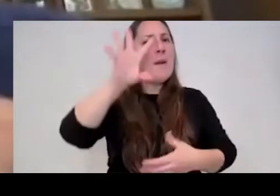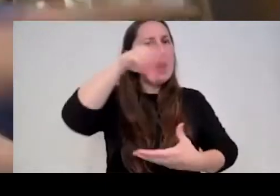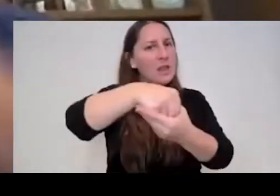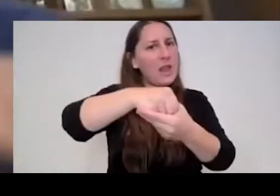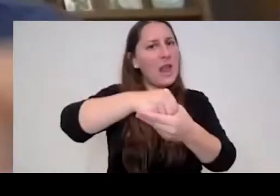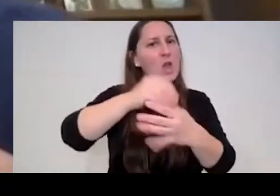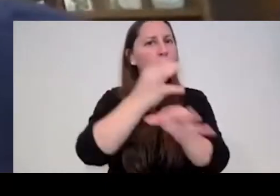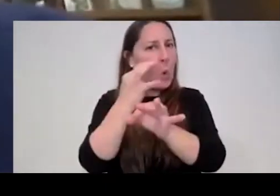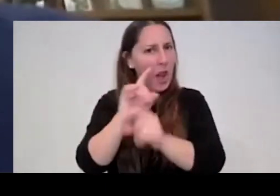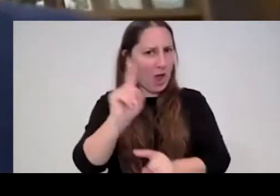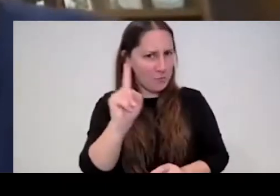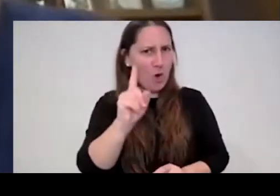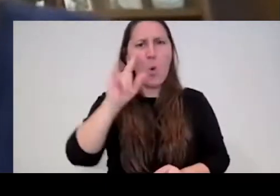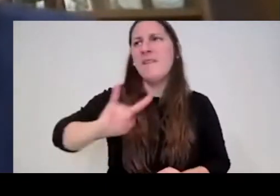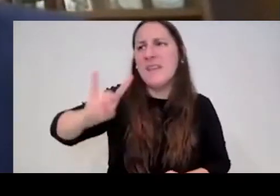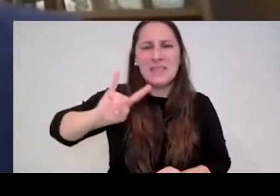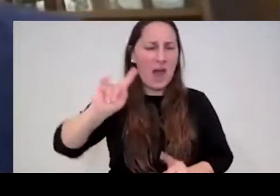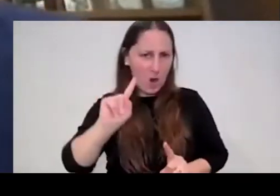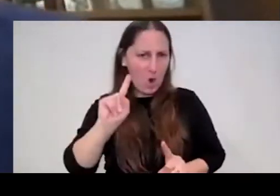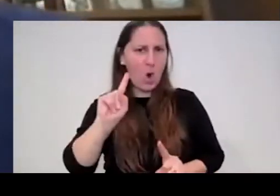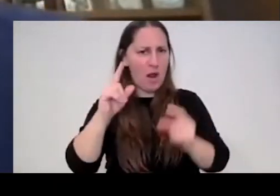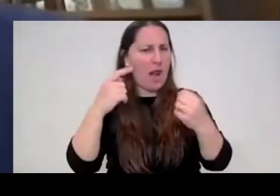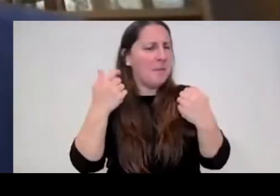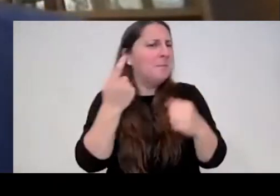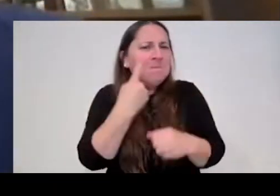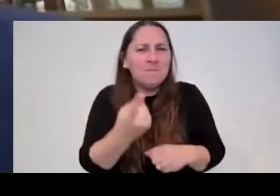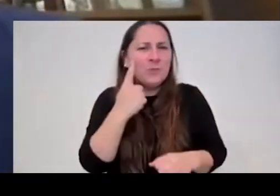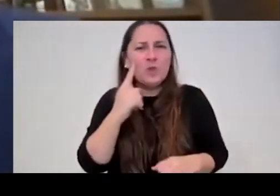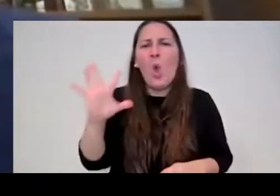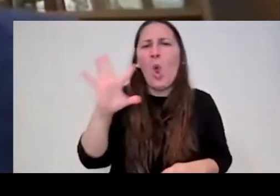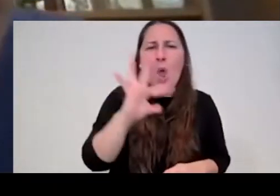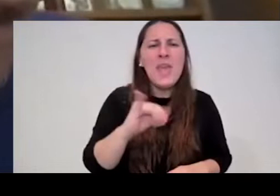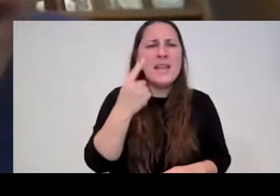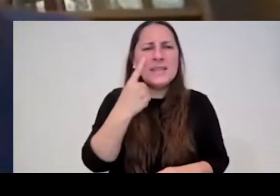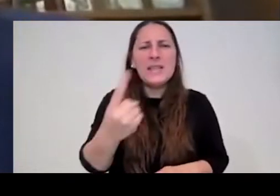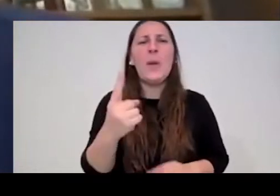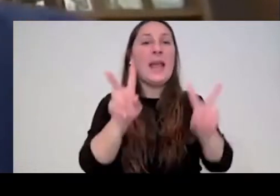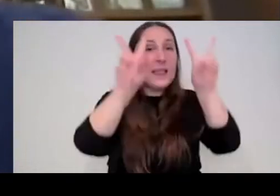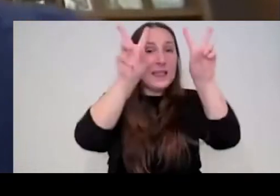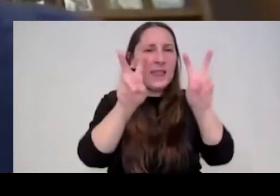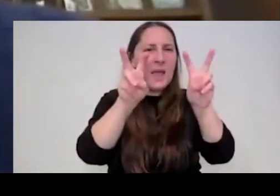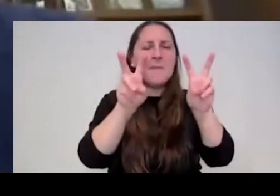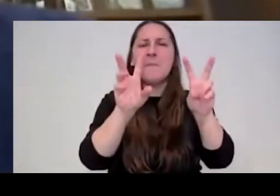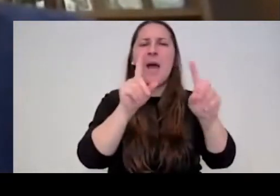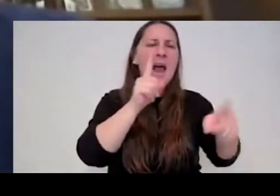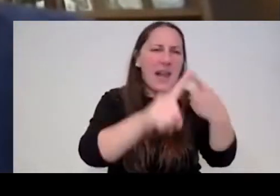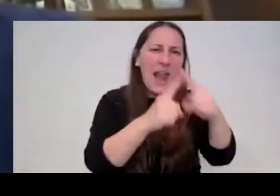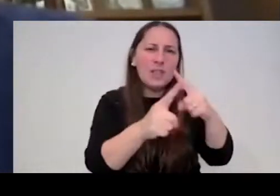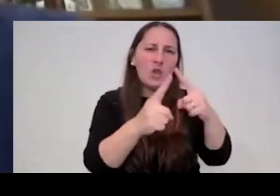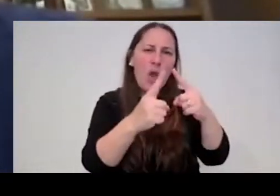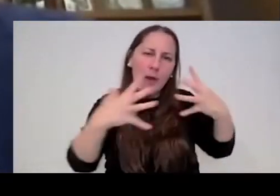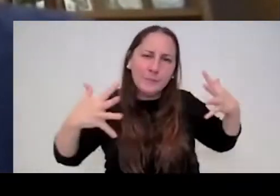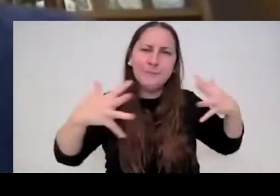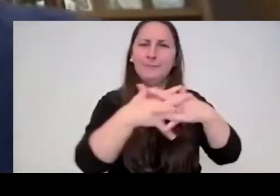práctica, a veces se desvinculan estas temáticas que están mucho más relacionadas o interrelacionadas de lo